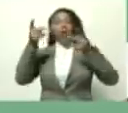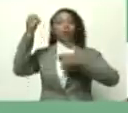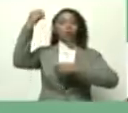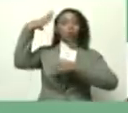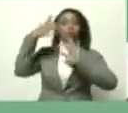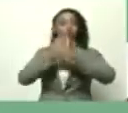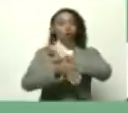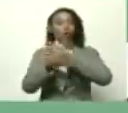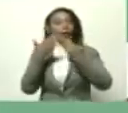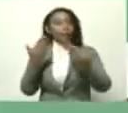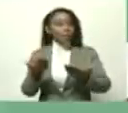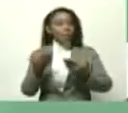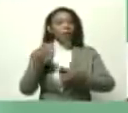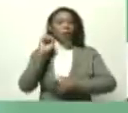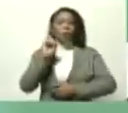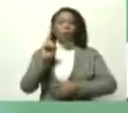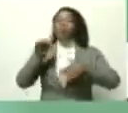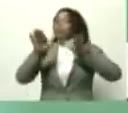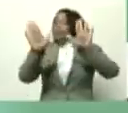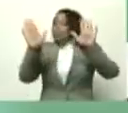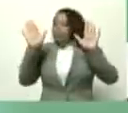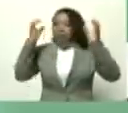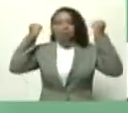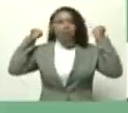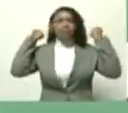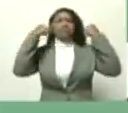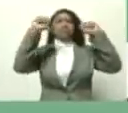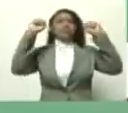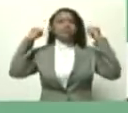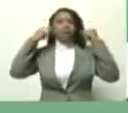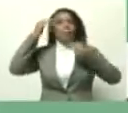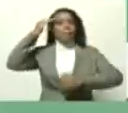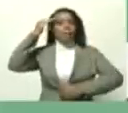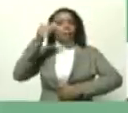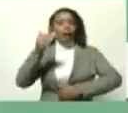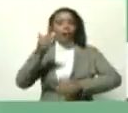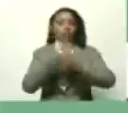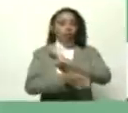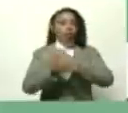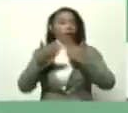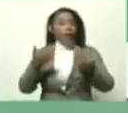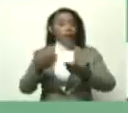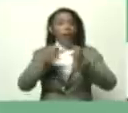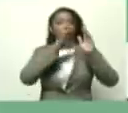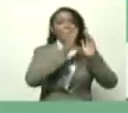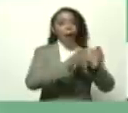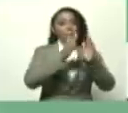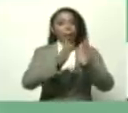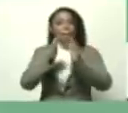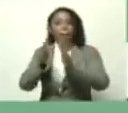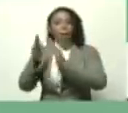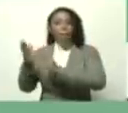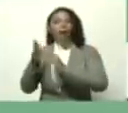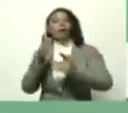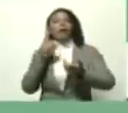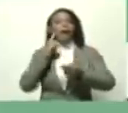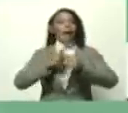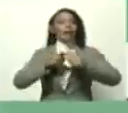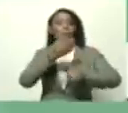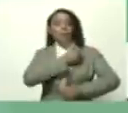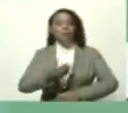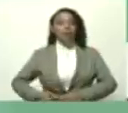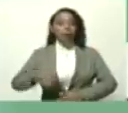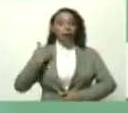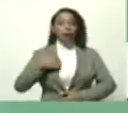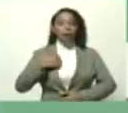relacionados con unos supuestos ejercicios militares por parte ordenados por el expresidente de